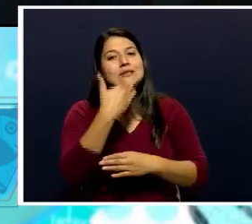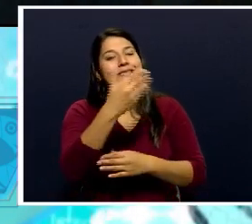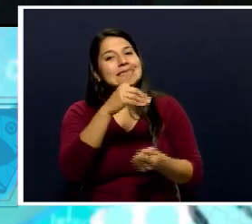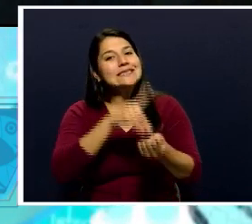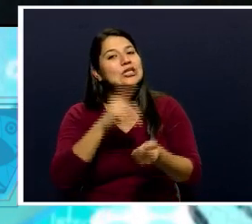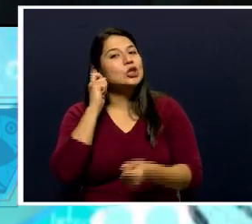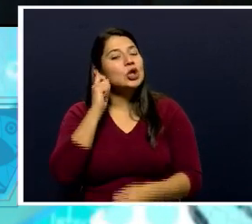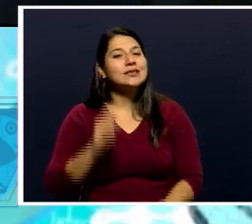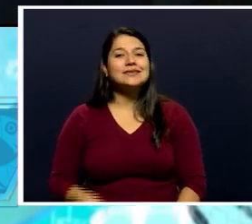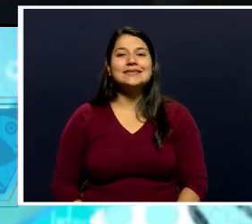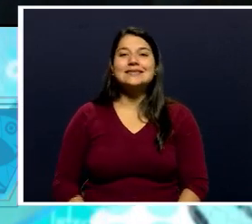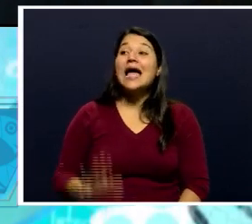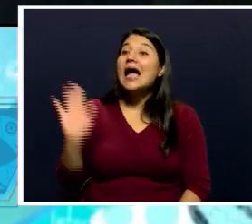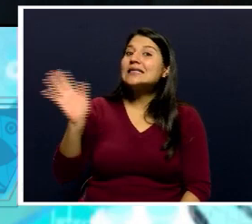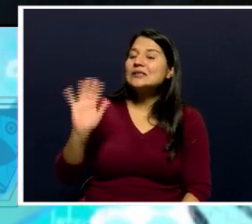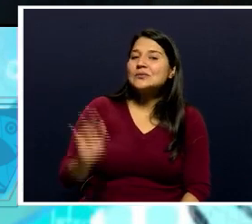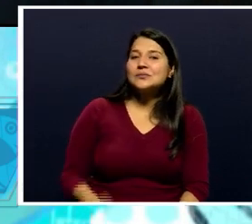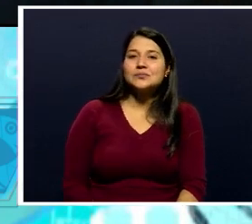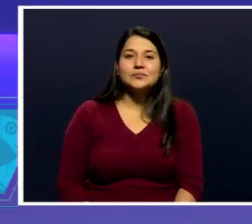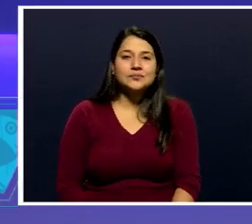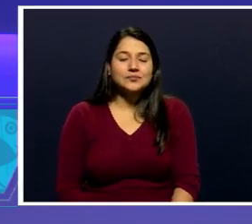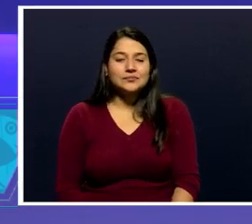Muchas gracias, doctora. Hasta luego.